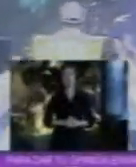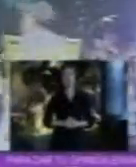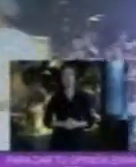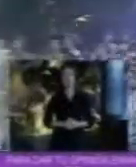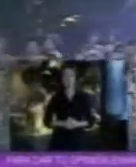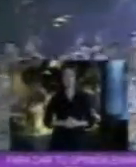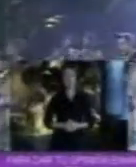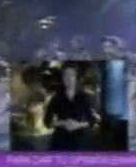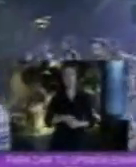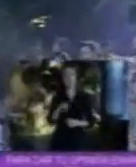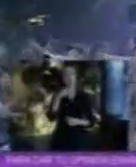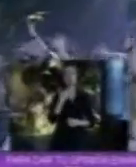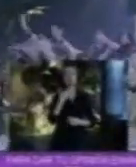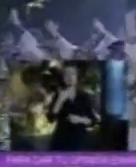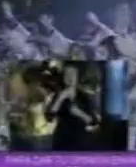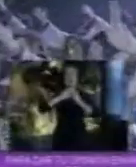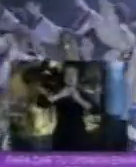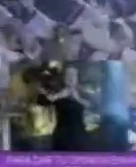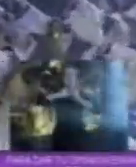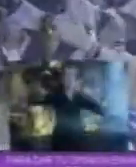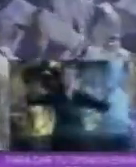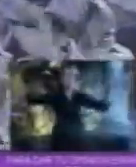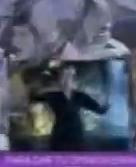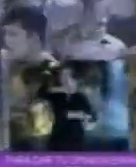Desenreda el nudo de tu garganta